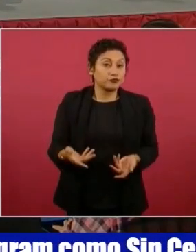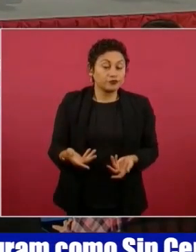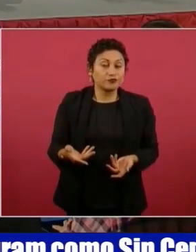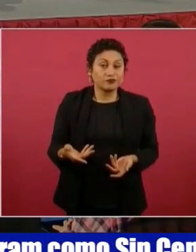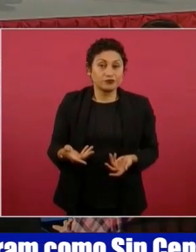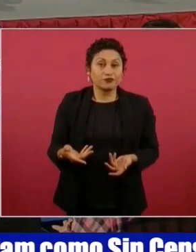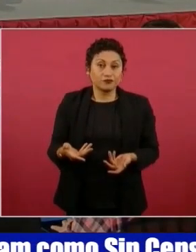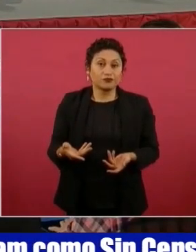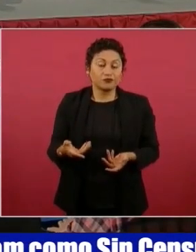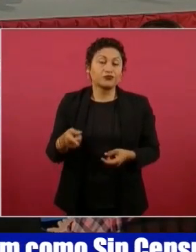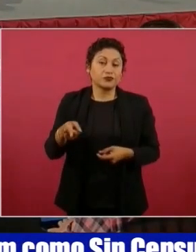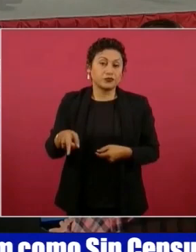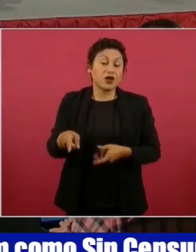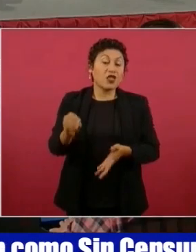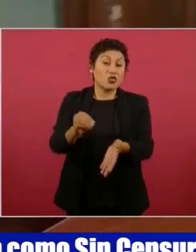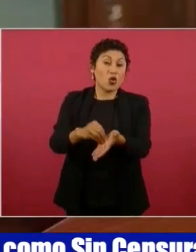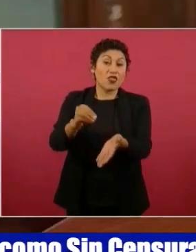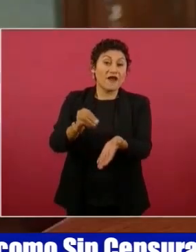todavía abajo